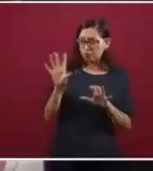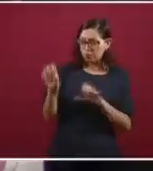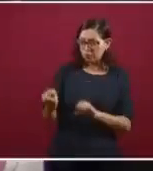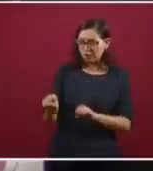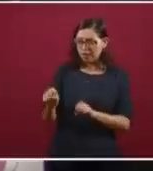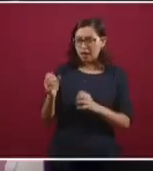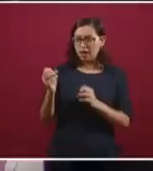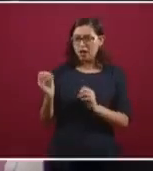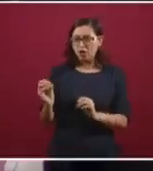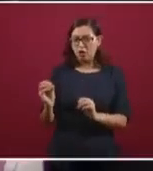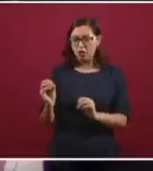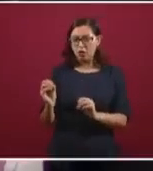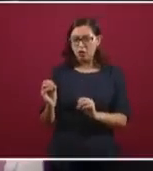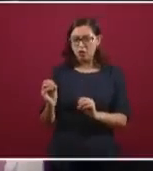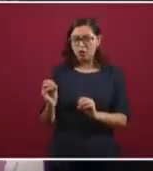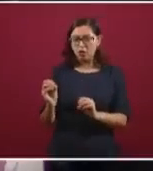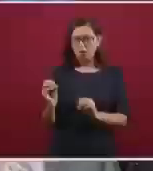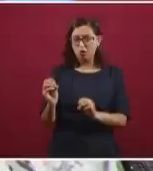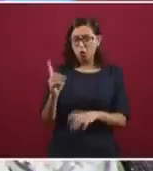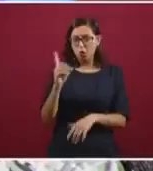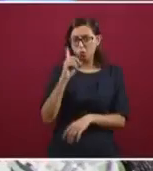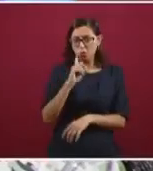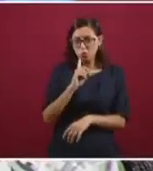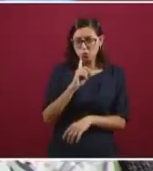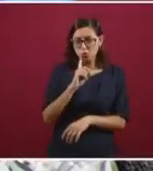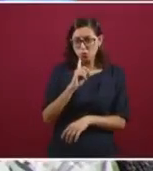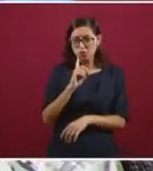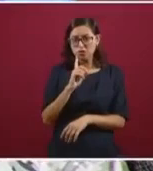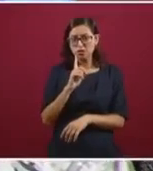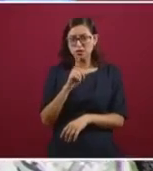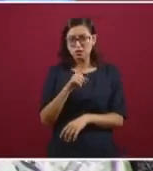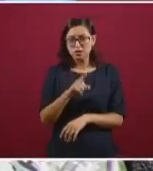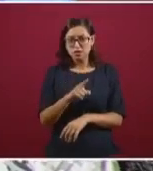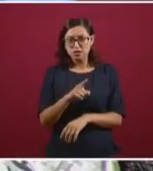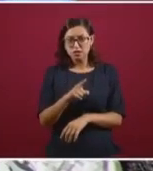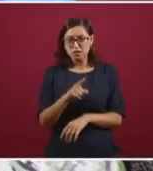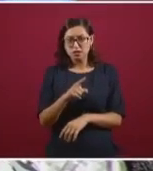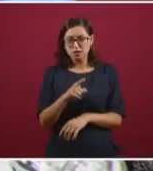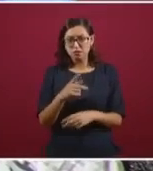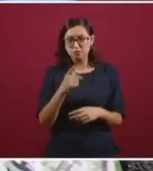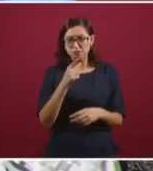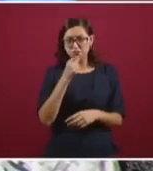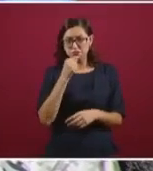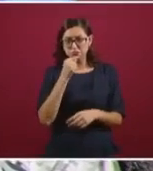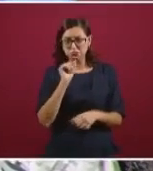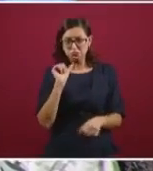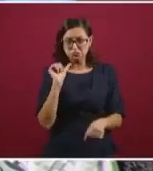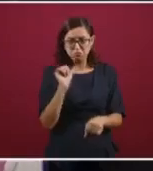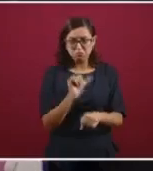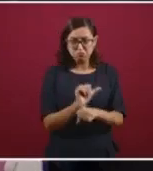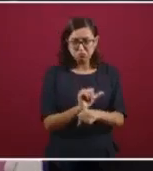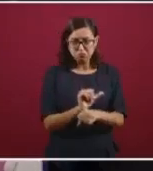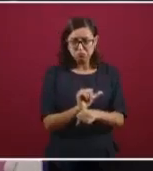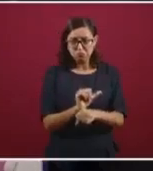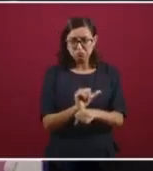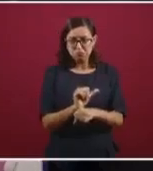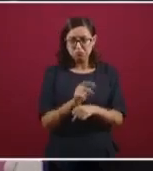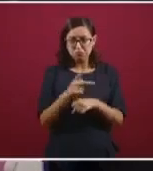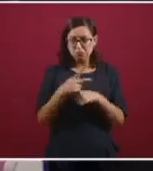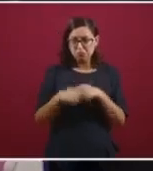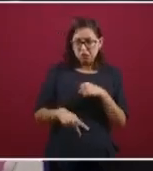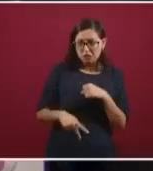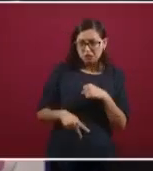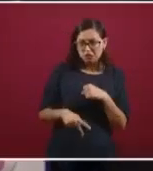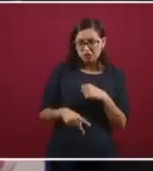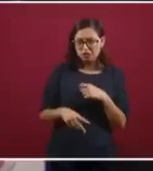mujer se acercaba a un elemento de la Guardia Nacional, si sentía peligro. Yo le pregunto a